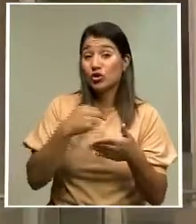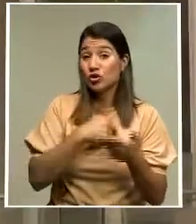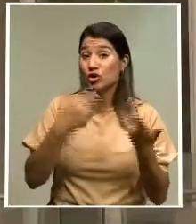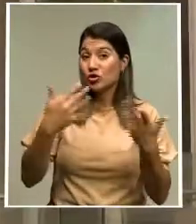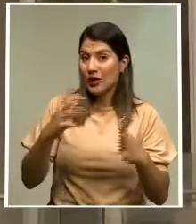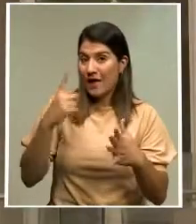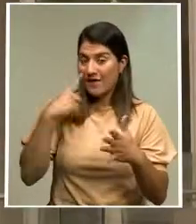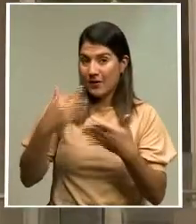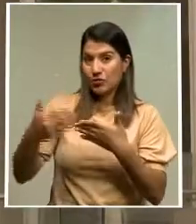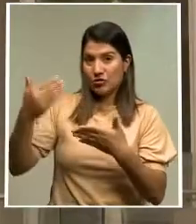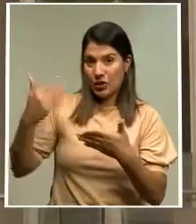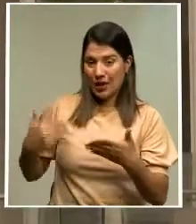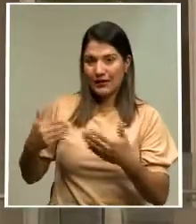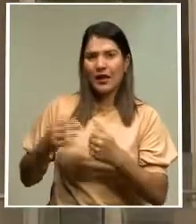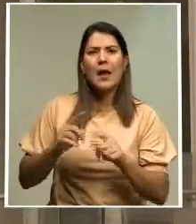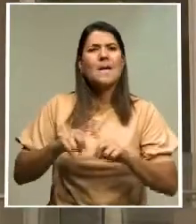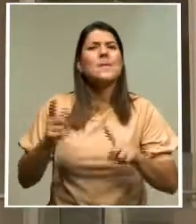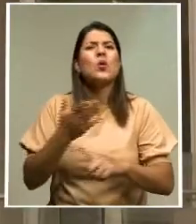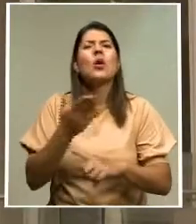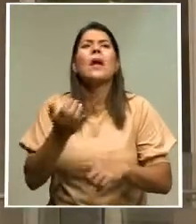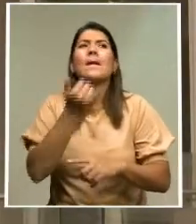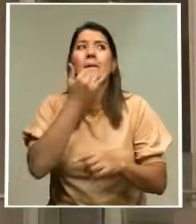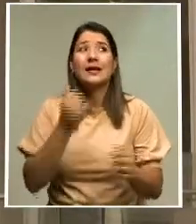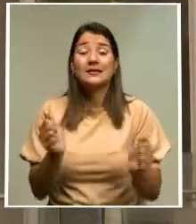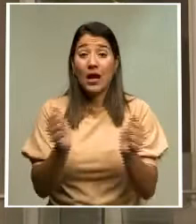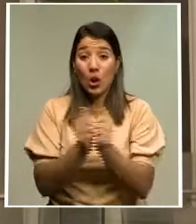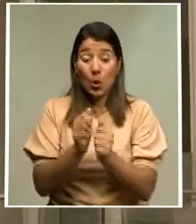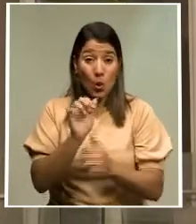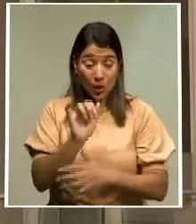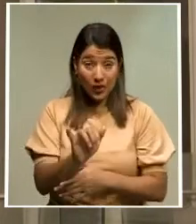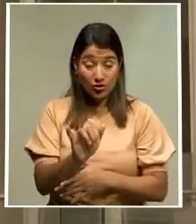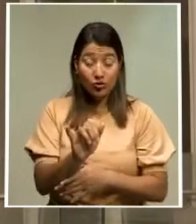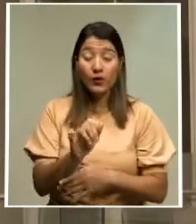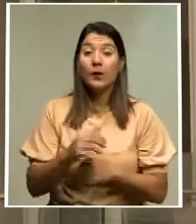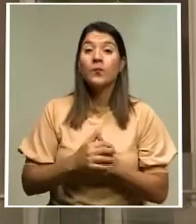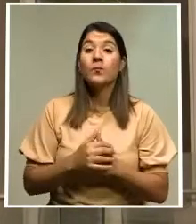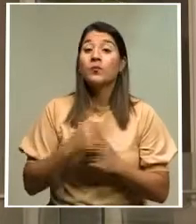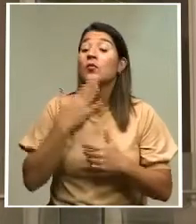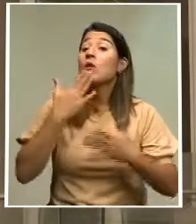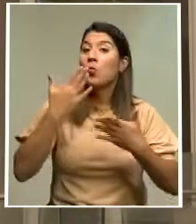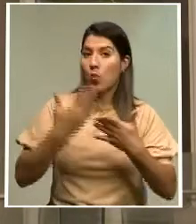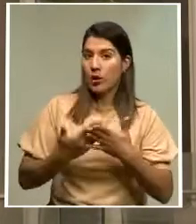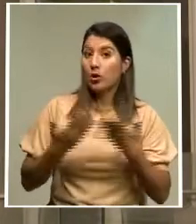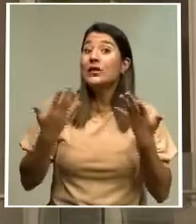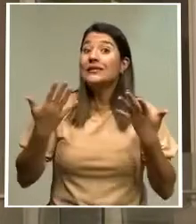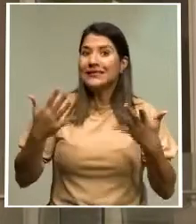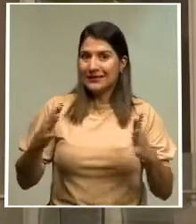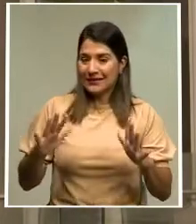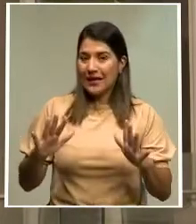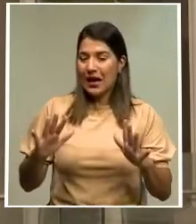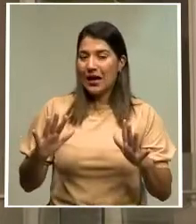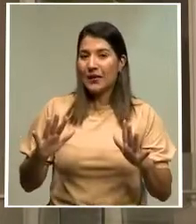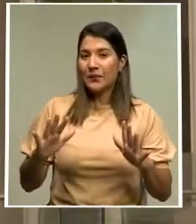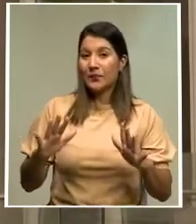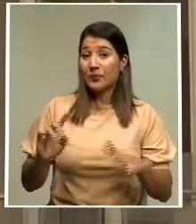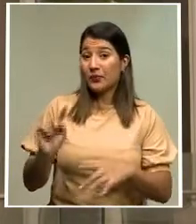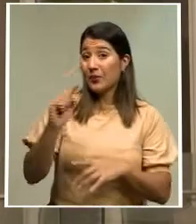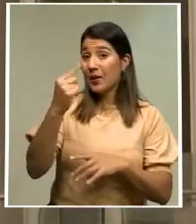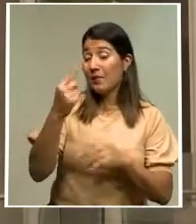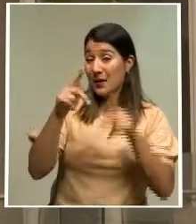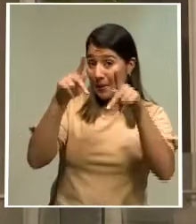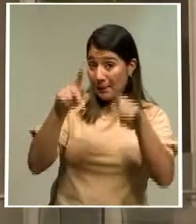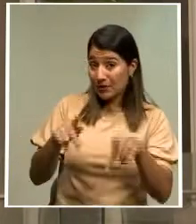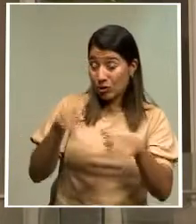anteriormente. Pero ¿qué sucede con esto? Bueno, inclusive llegó a darse ya la primer baja en el gobierno de la República,